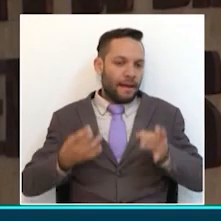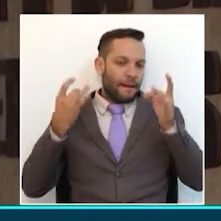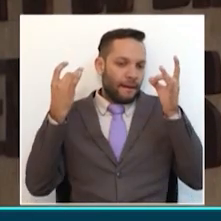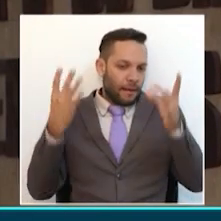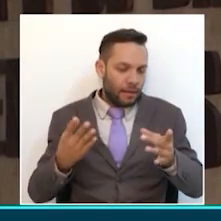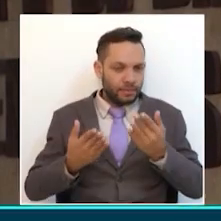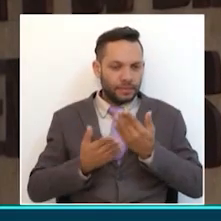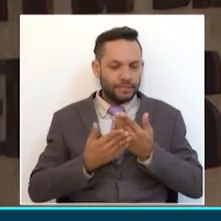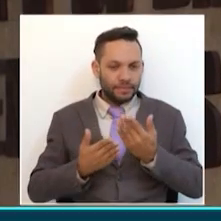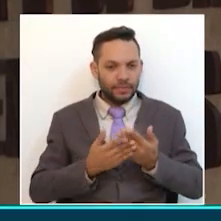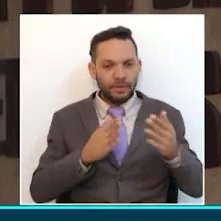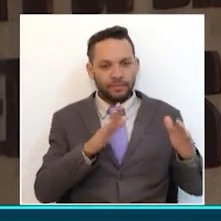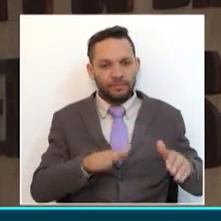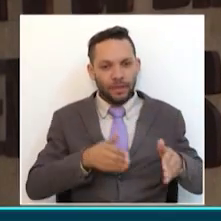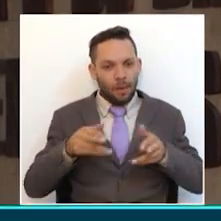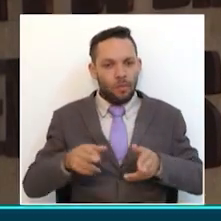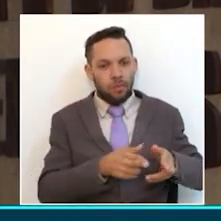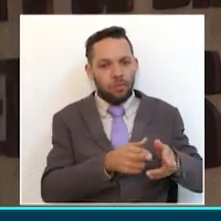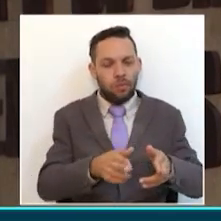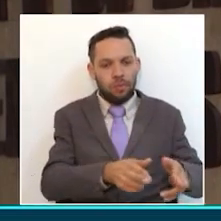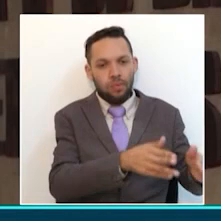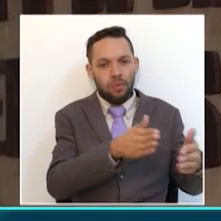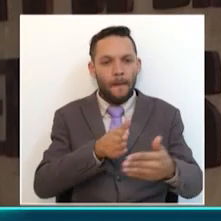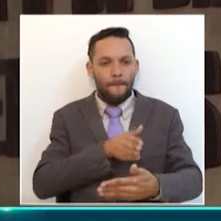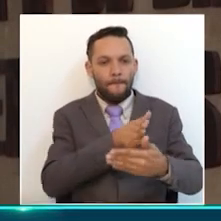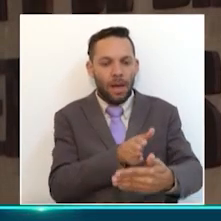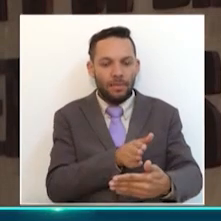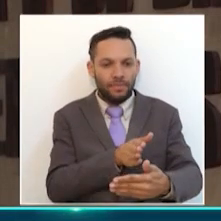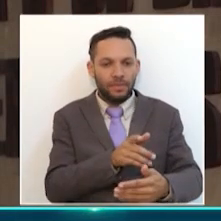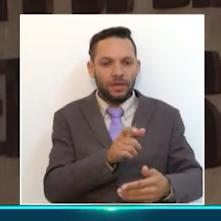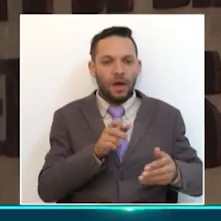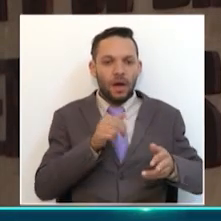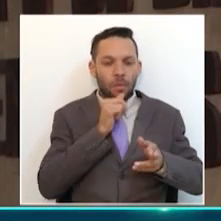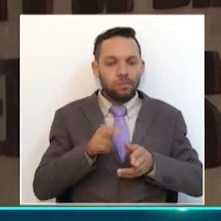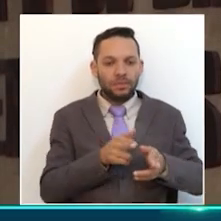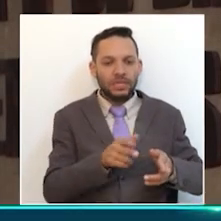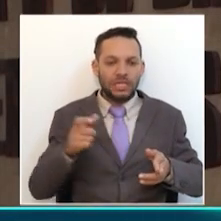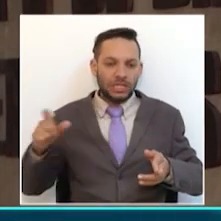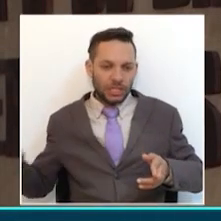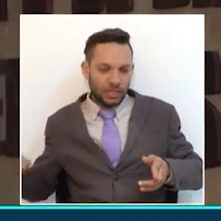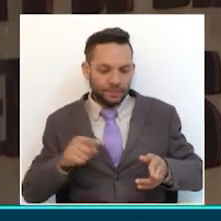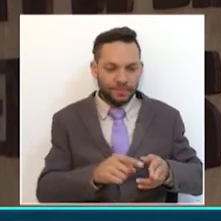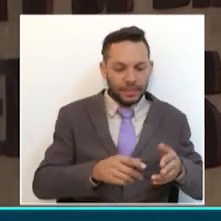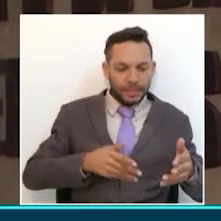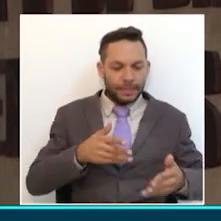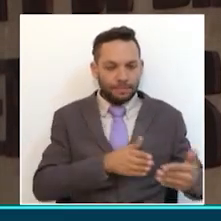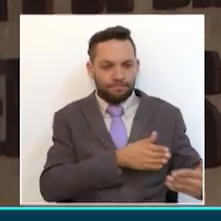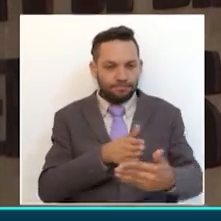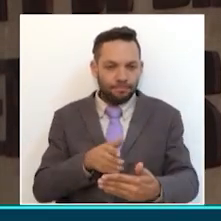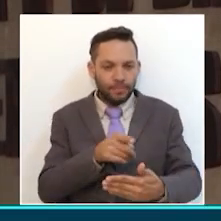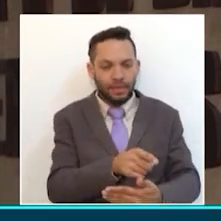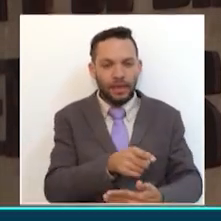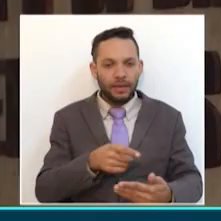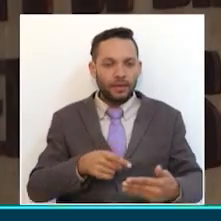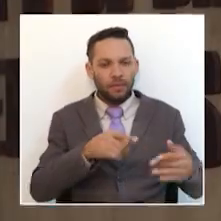pudiese taponar lo que es el cauce del río Chinchiná, y de alguna manera, al generar este represamiento, se podría generar una especie de